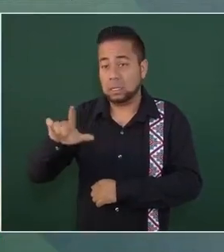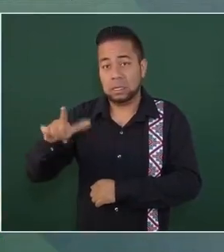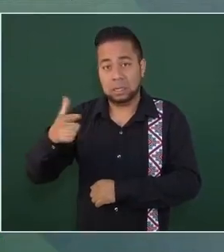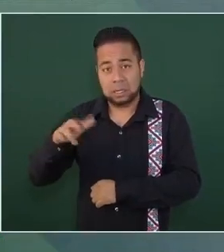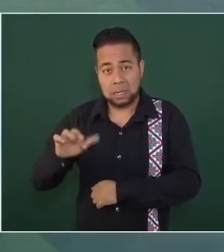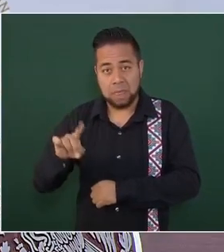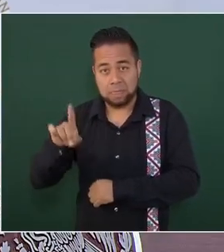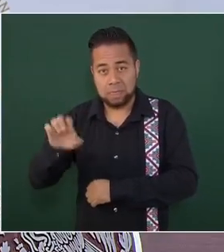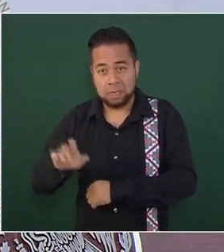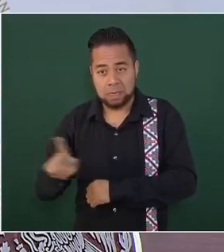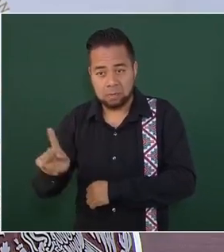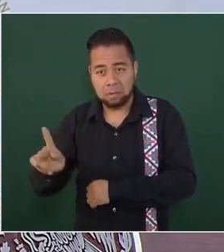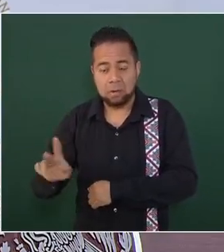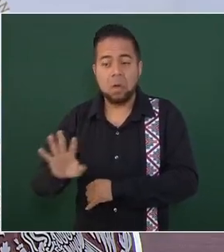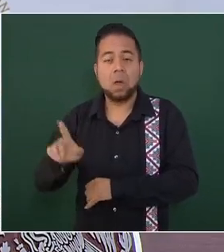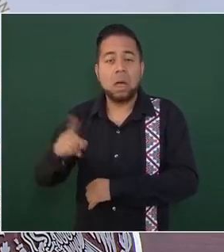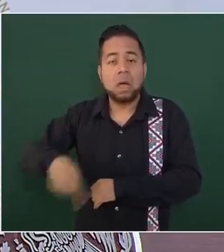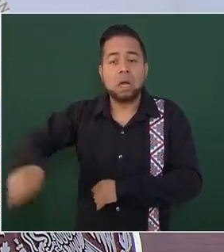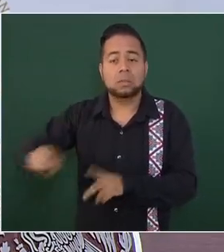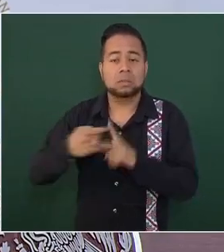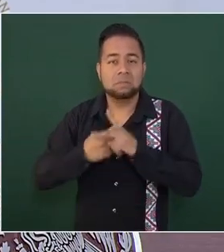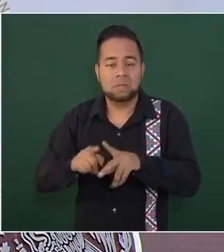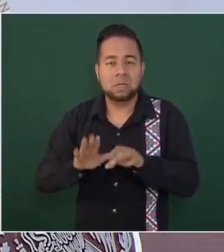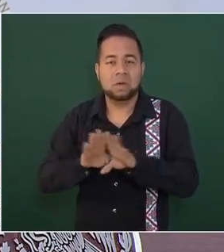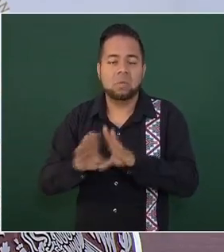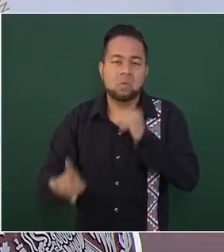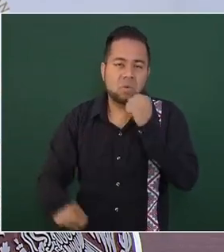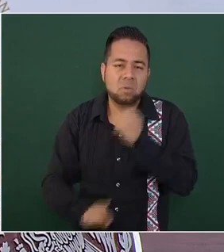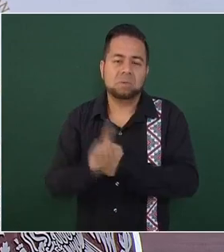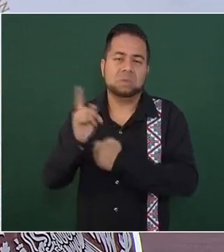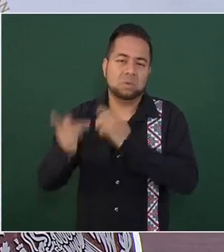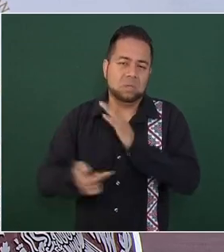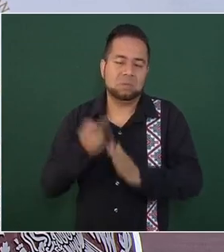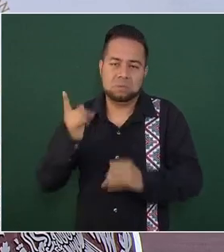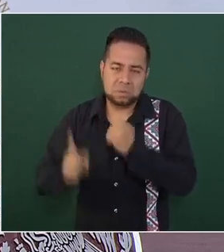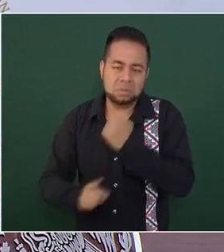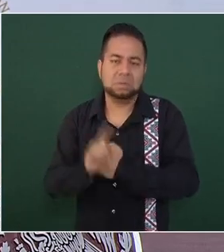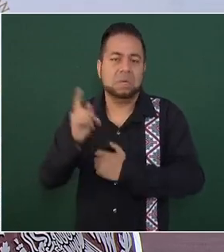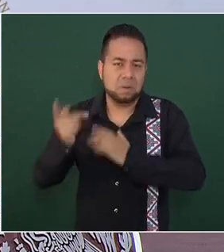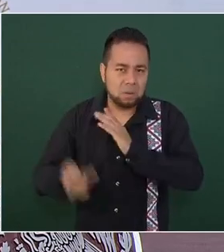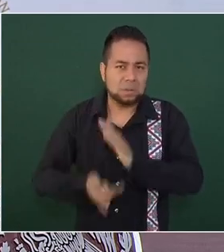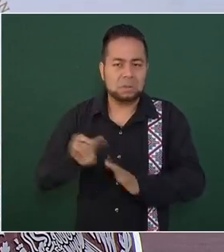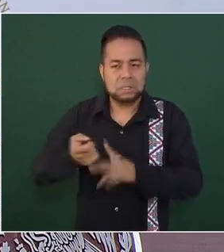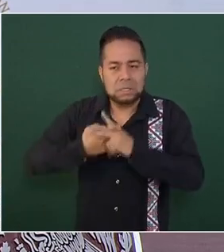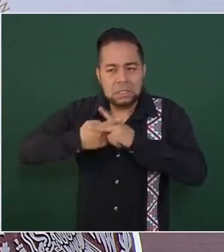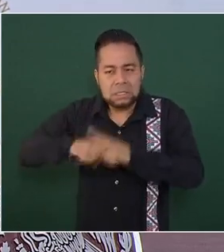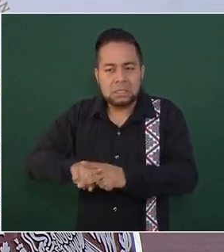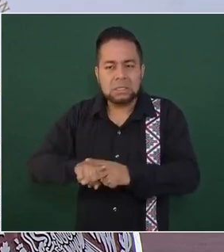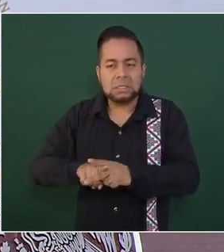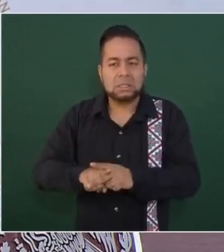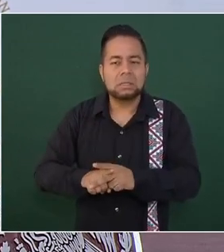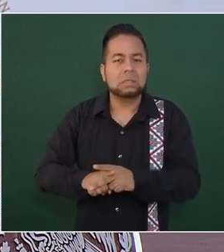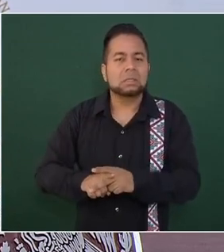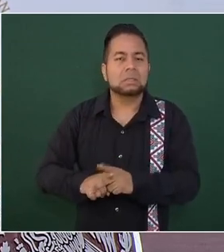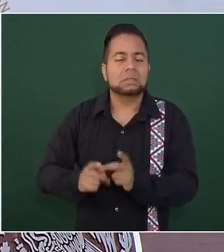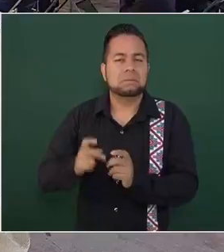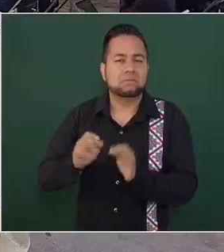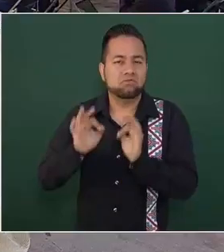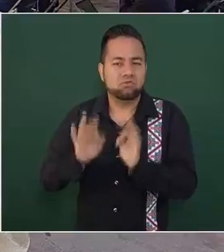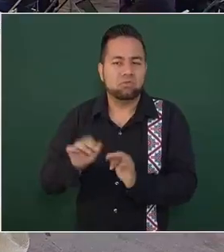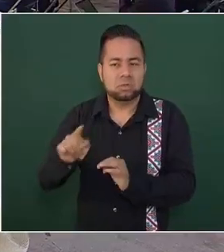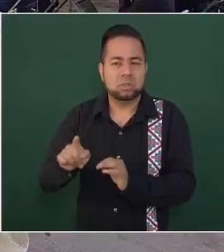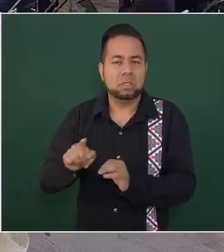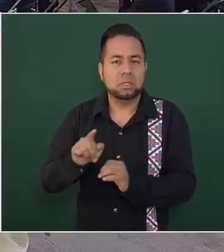pues empezaron ya los conflictos originarios la cual es originaria la agencia